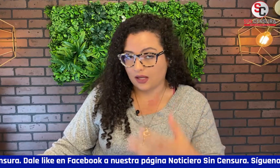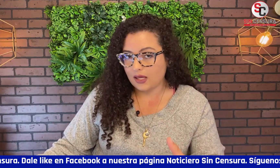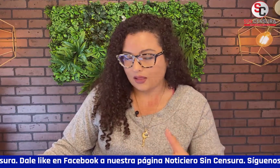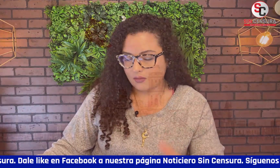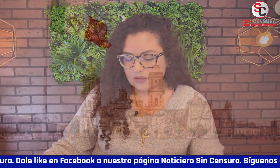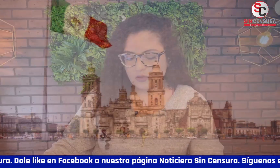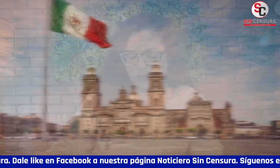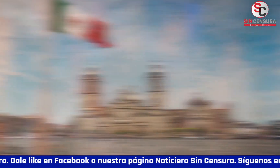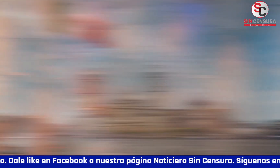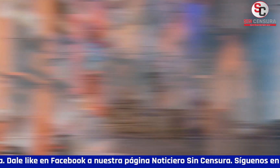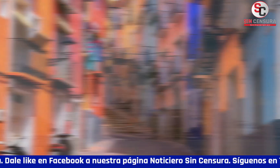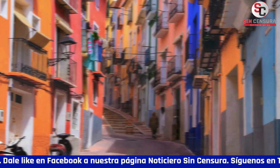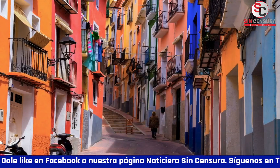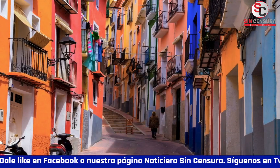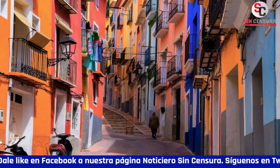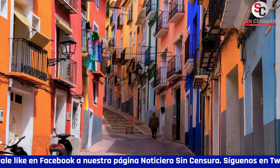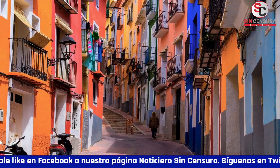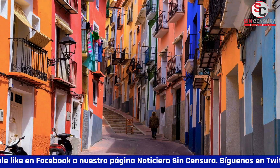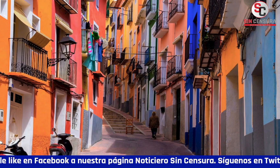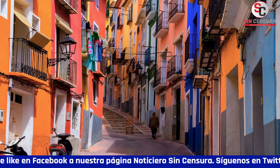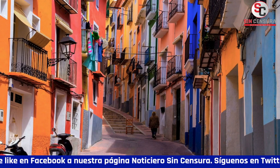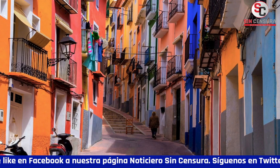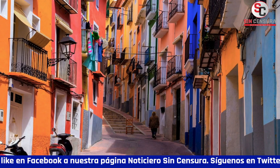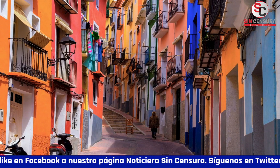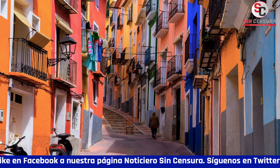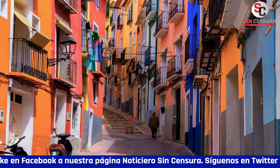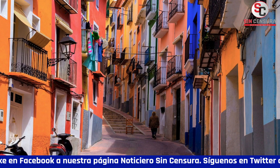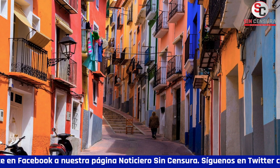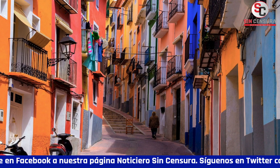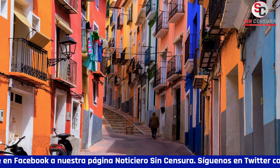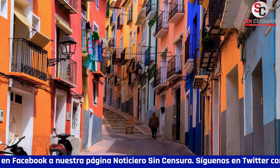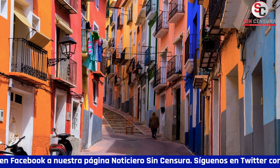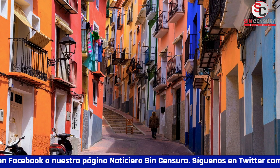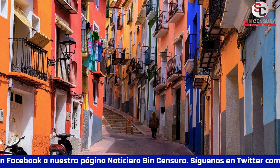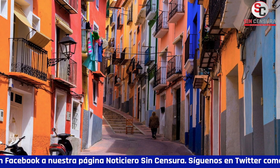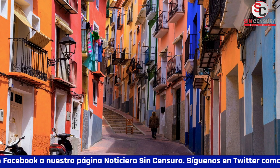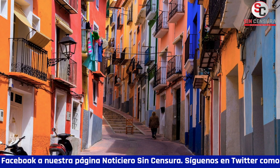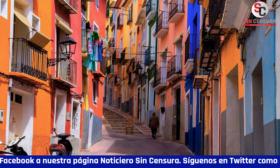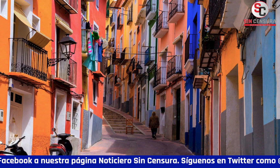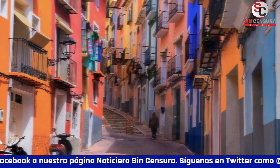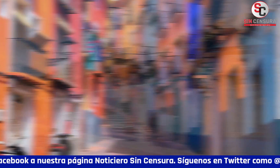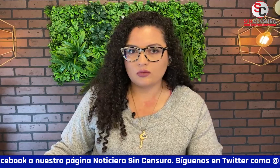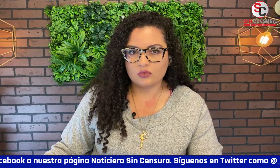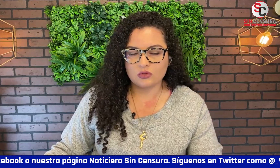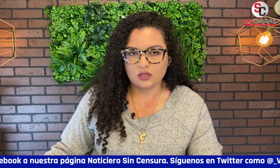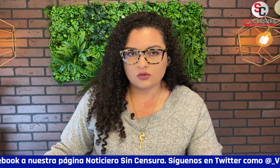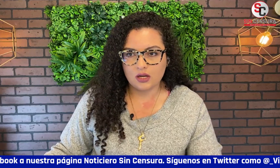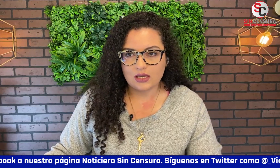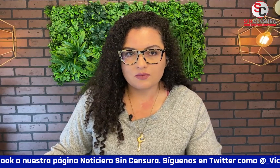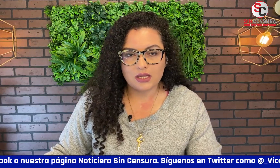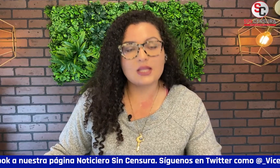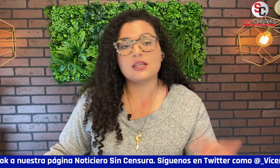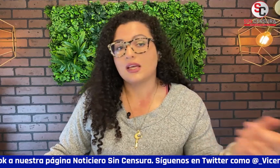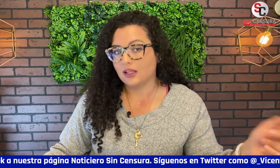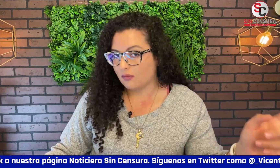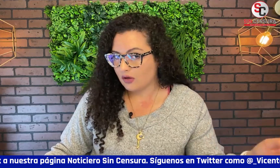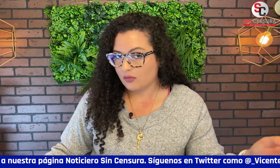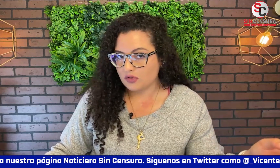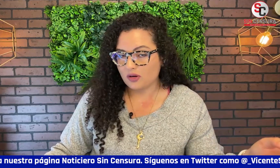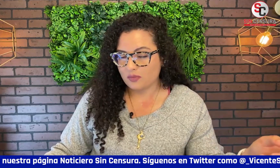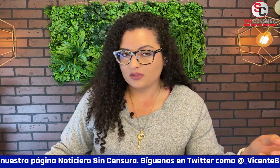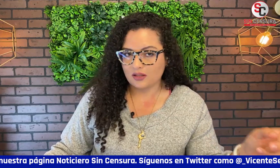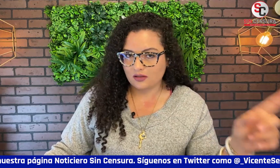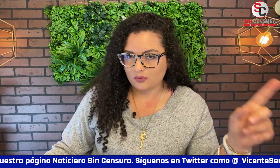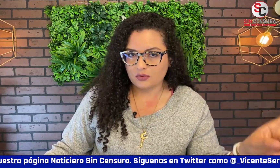que debería de haberse tomado es que hay que apoyar a Estados Unidos. Imagínate, ¿no? Si nos ponemos con Sansón a las patadas, que también